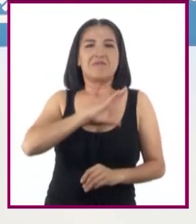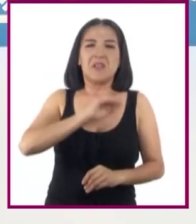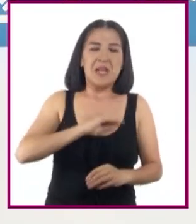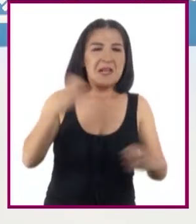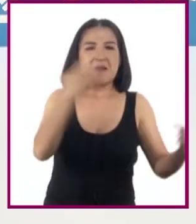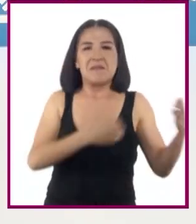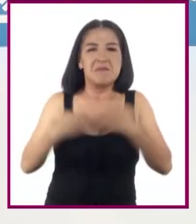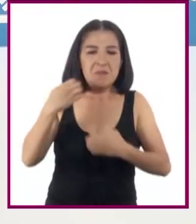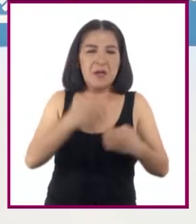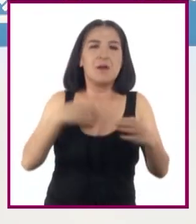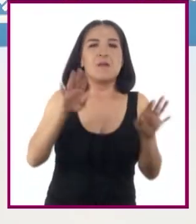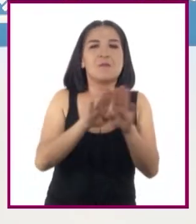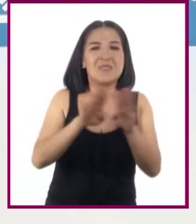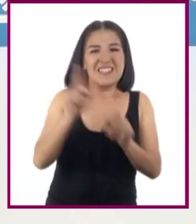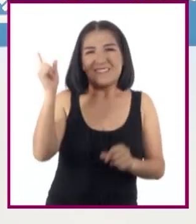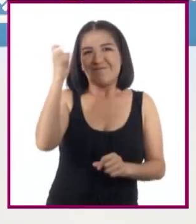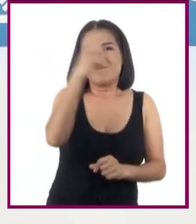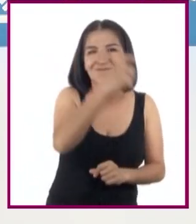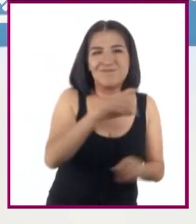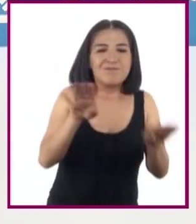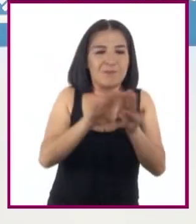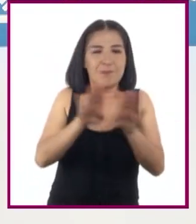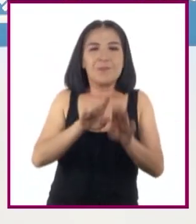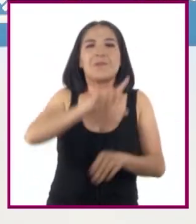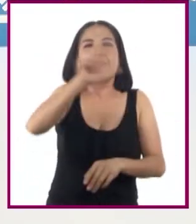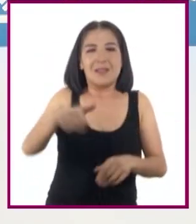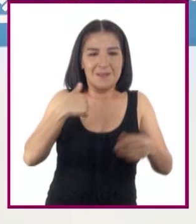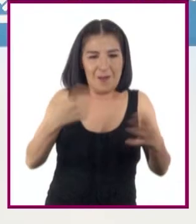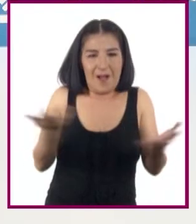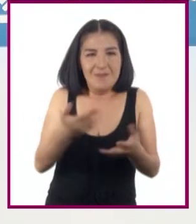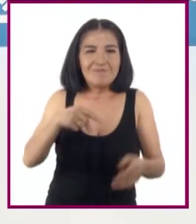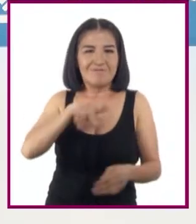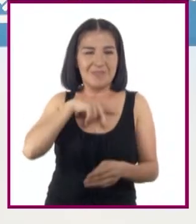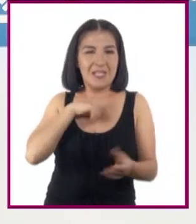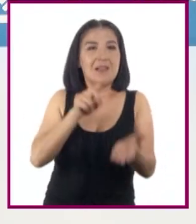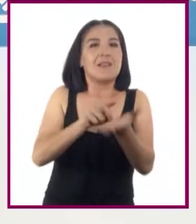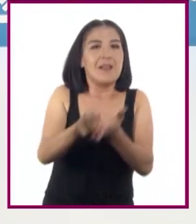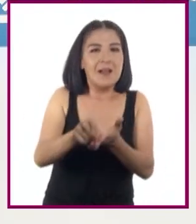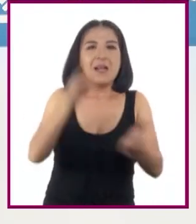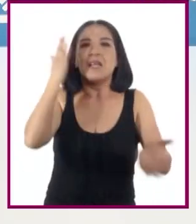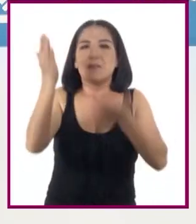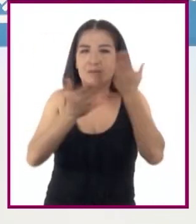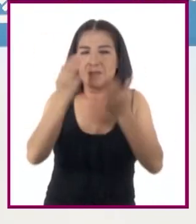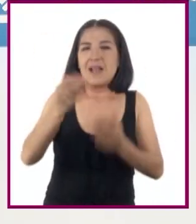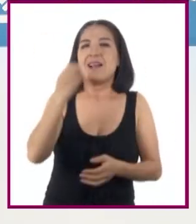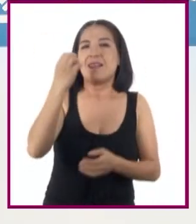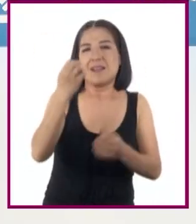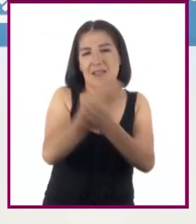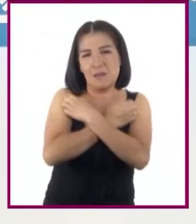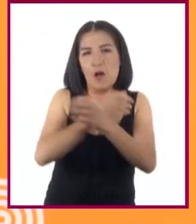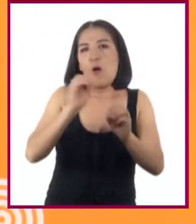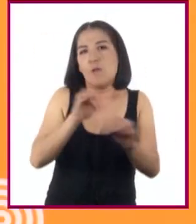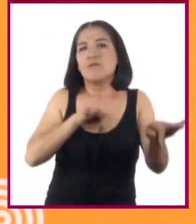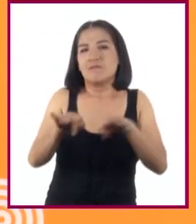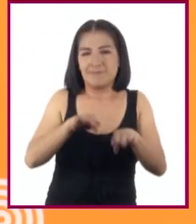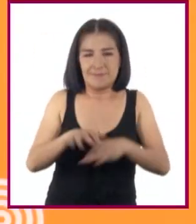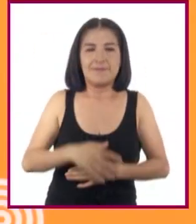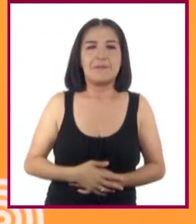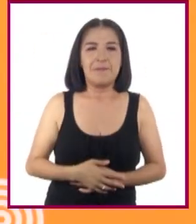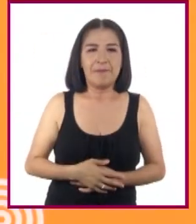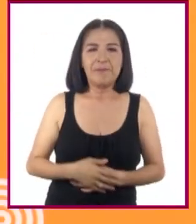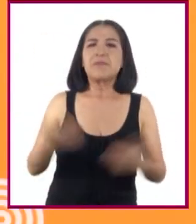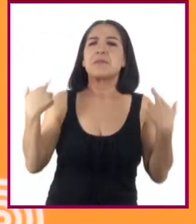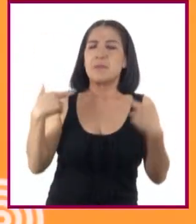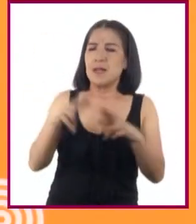realización de actividades que después les permiten ejercer otros derechos, como la educación o el trabajo.